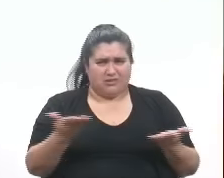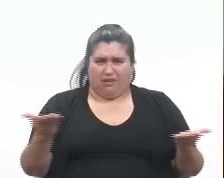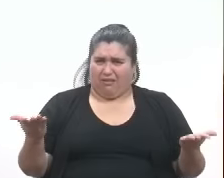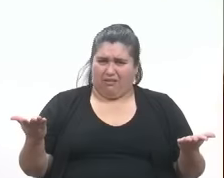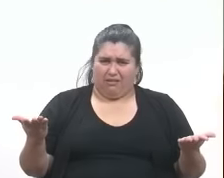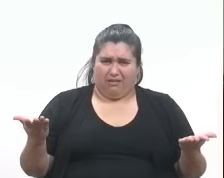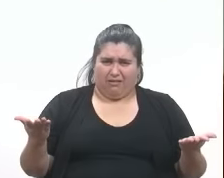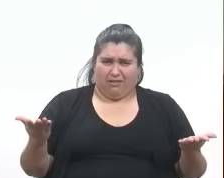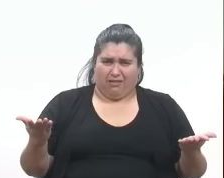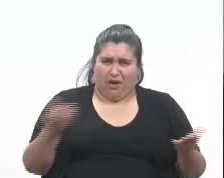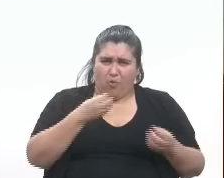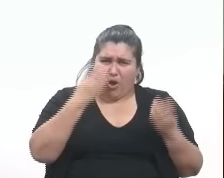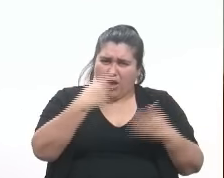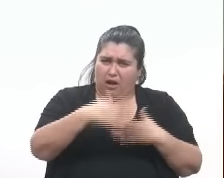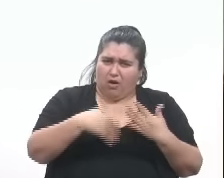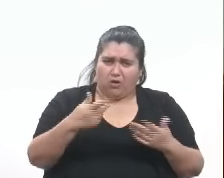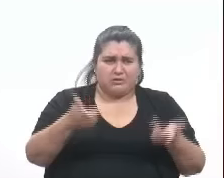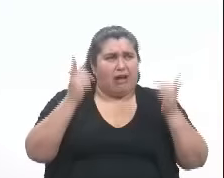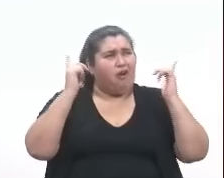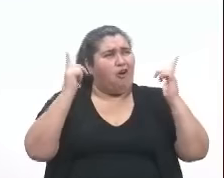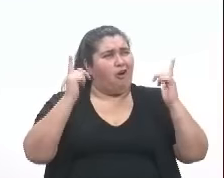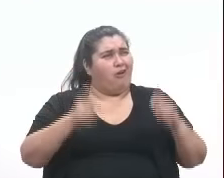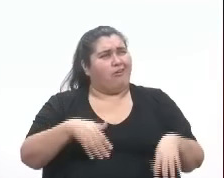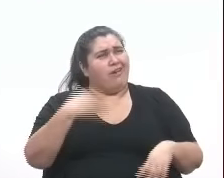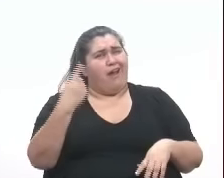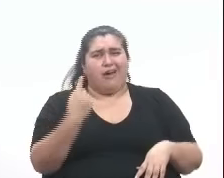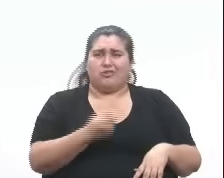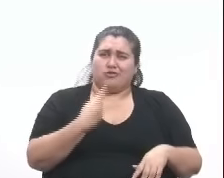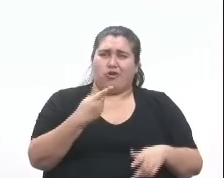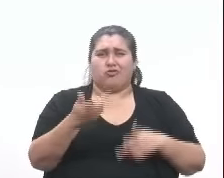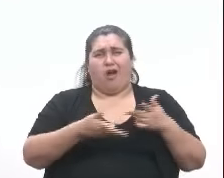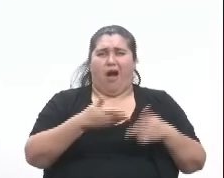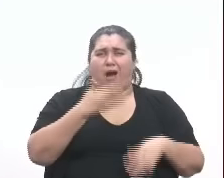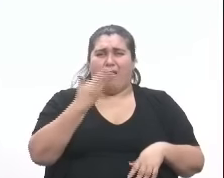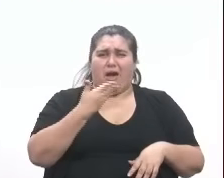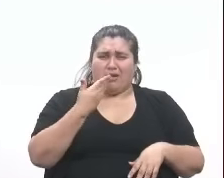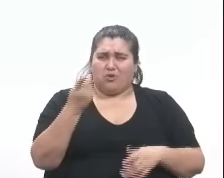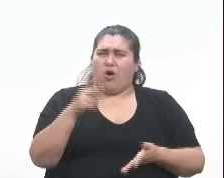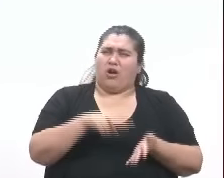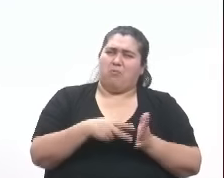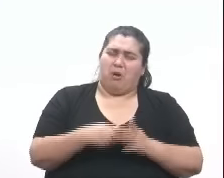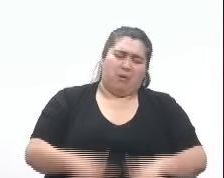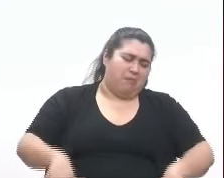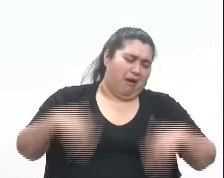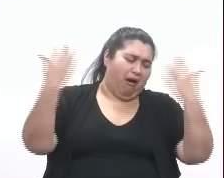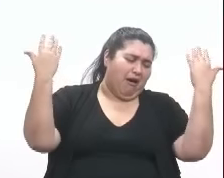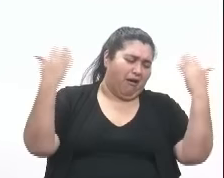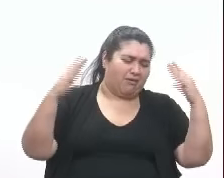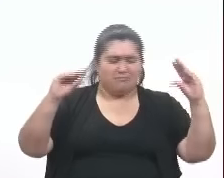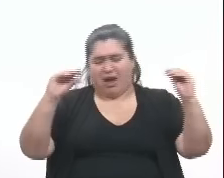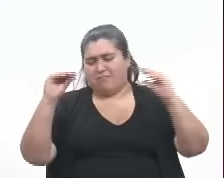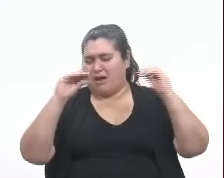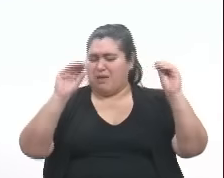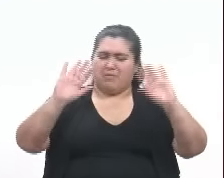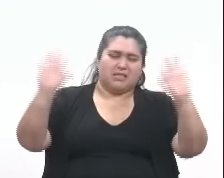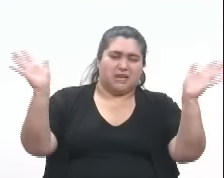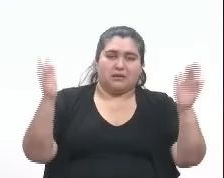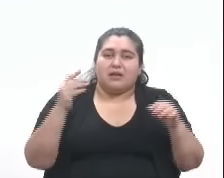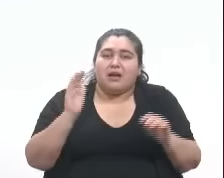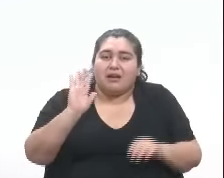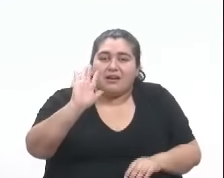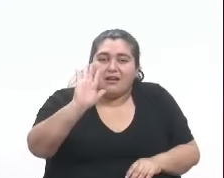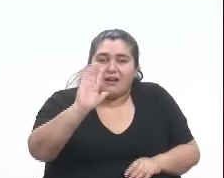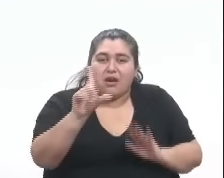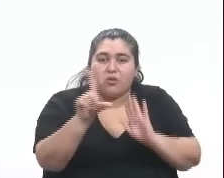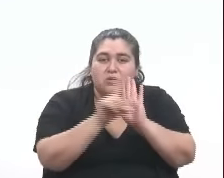cualquier cosa esto. Están dedicados a la joda, estamos hablando acá. ¿Qué problema hay? No, estamos tratando una cosa que es